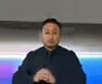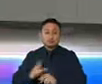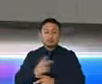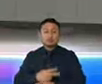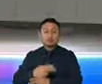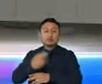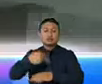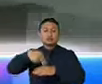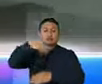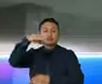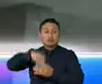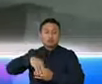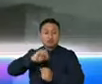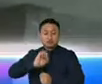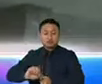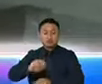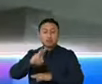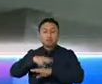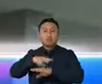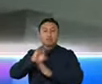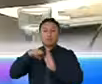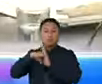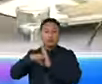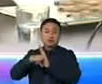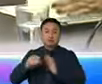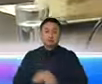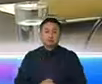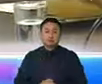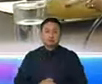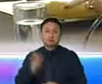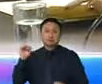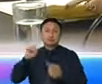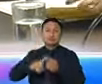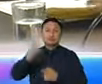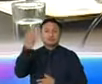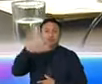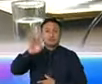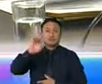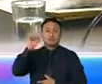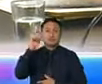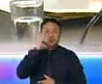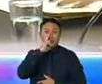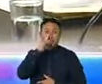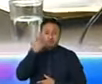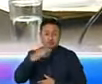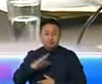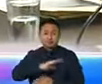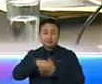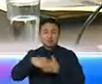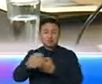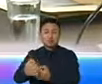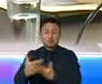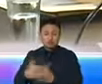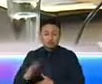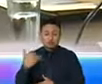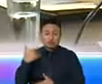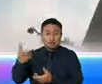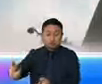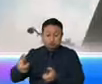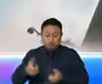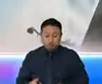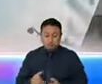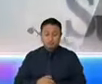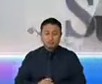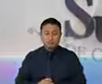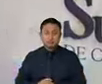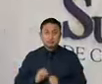Consejo Nacional Electoral y Superintendencia de Bancos hasta el 19 de junio. Ya deberá estar la información en poder de las entidades y